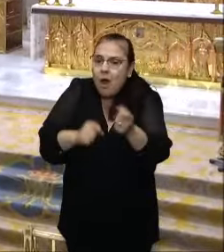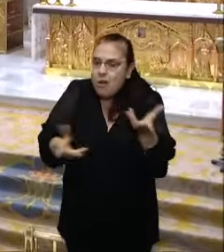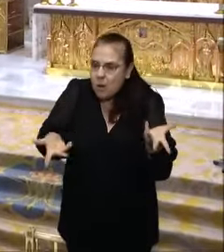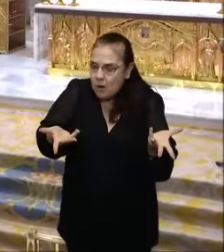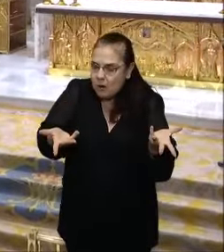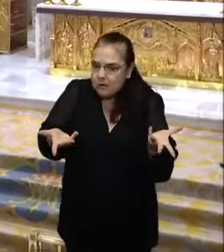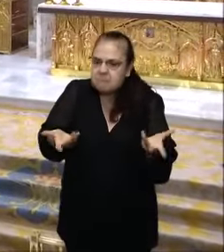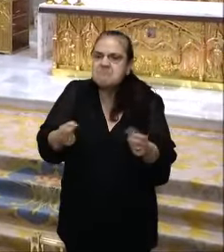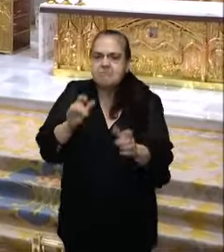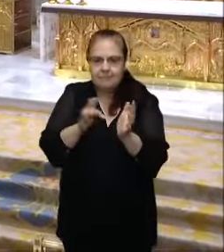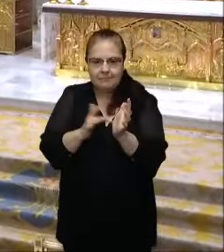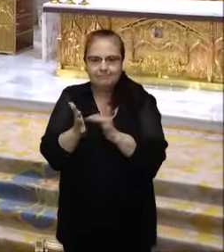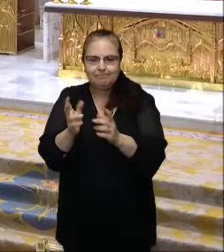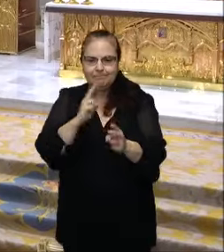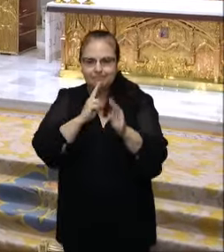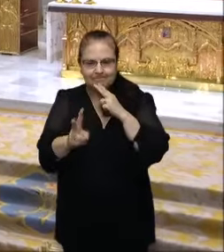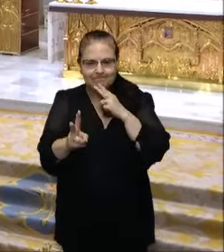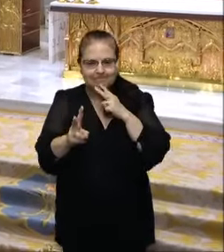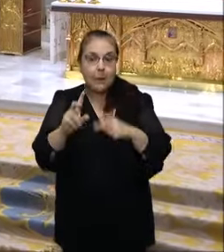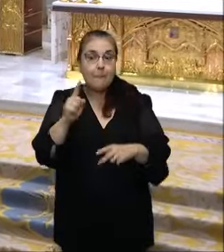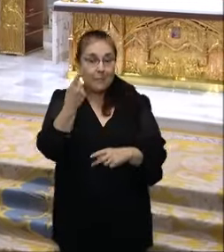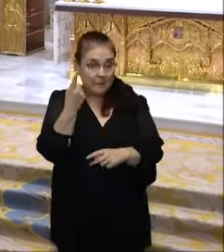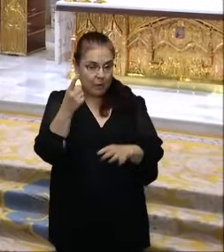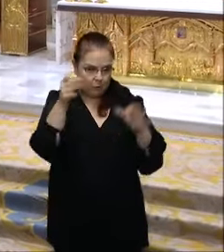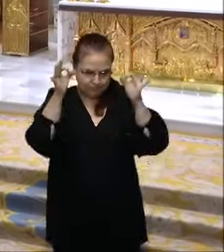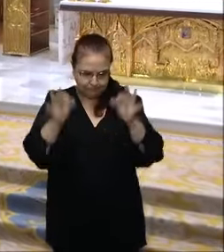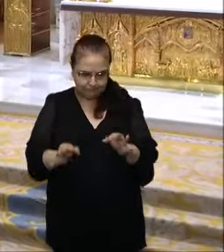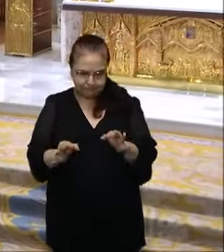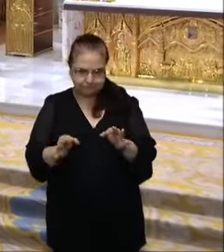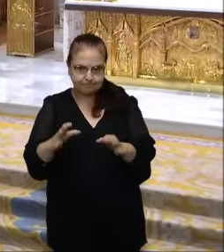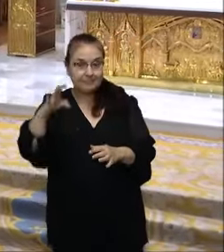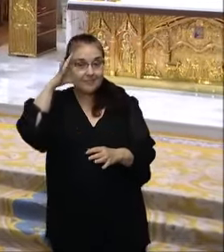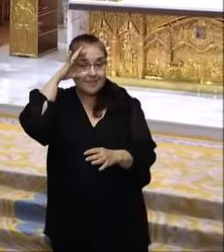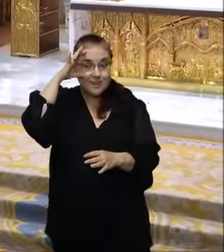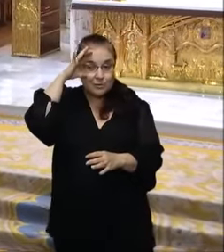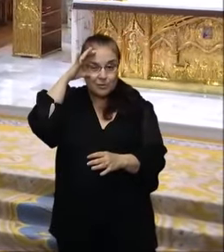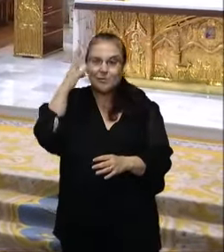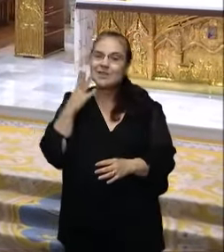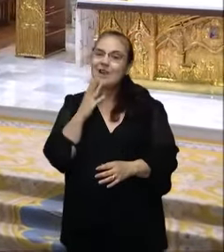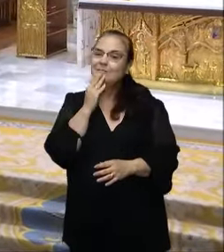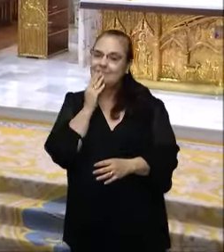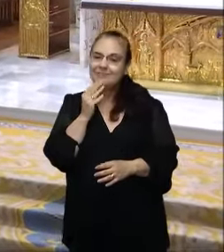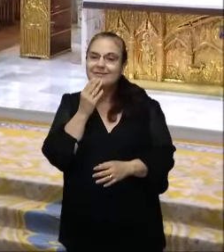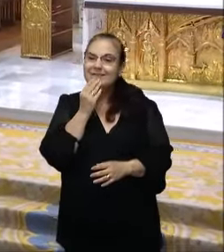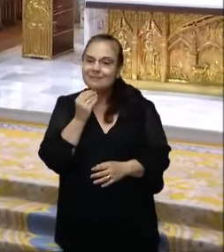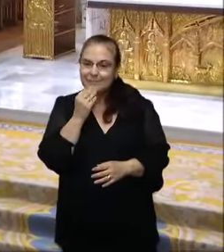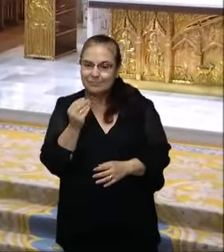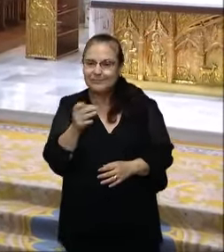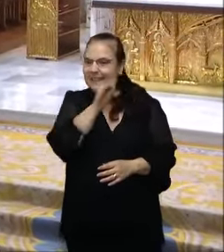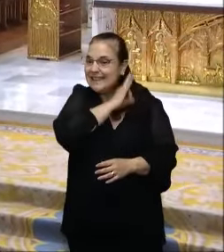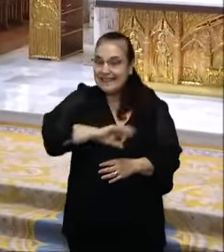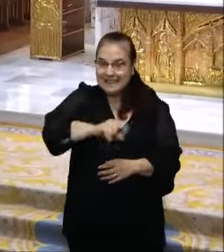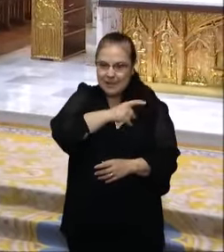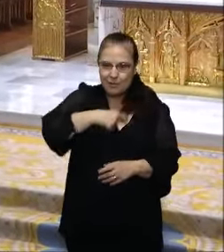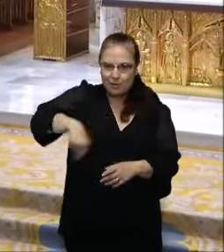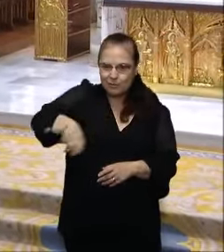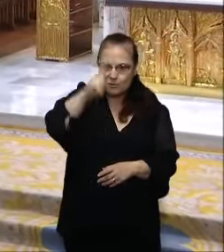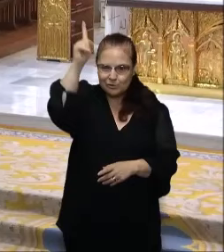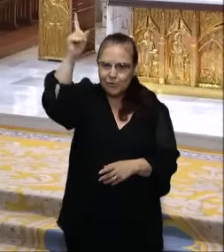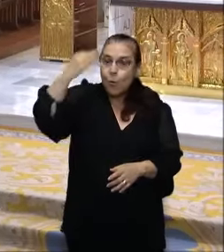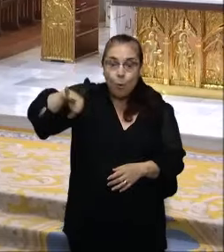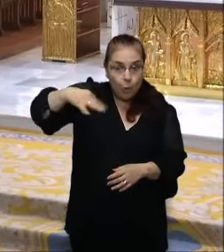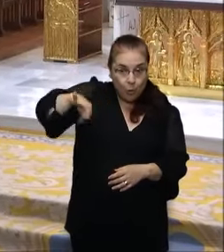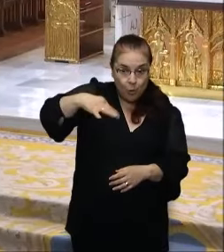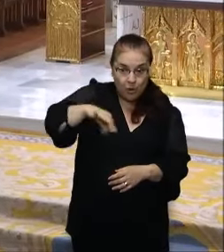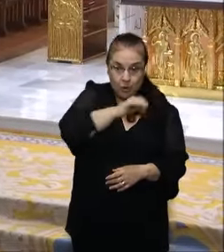Jesús respondió, El primero es, escucha Israel, el Señor nuestro Dios es el único Señor.